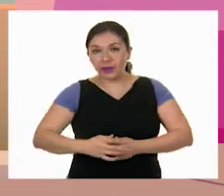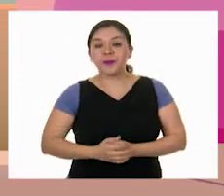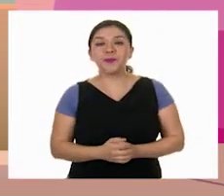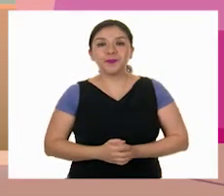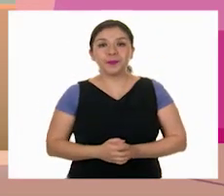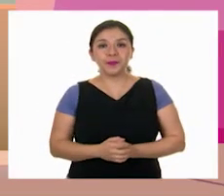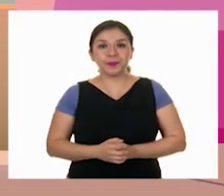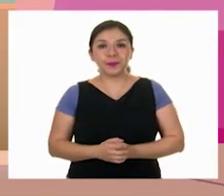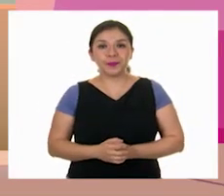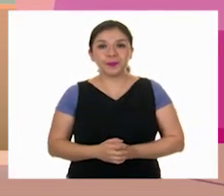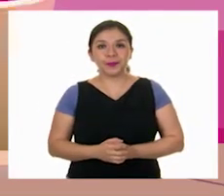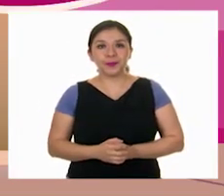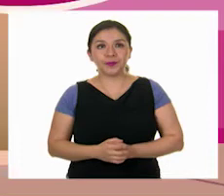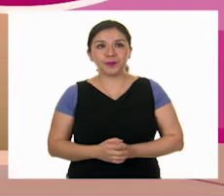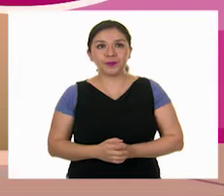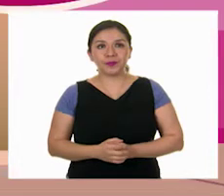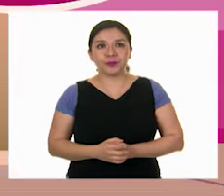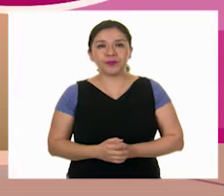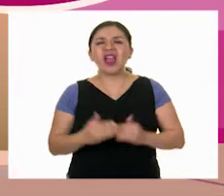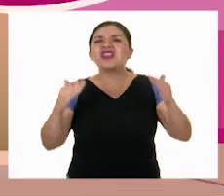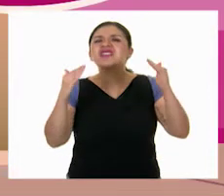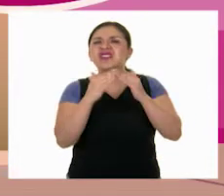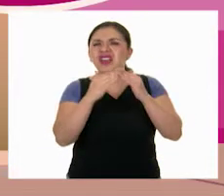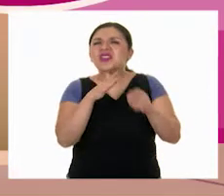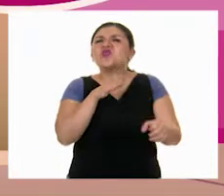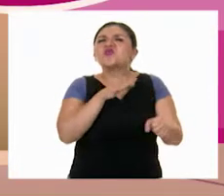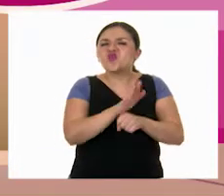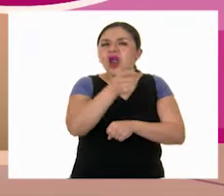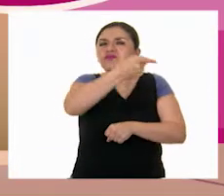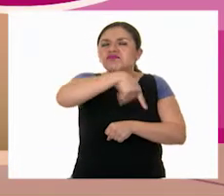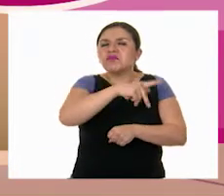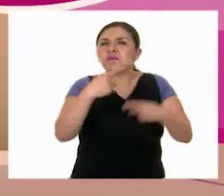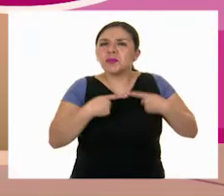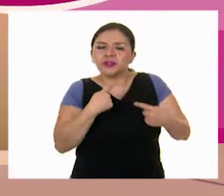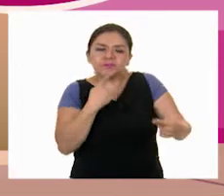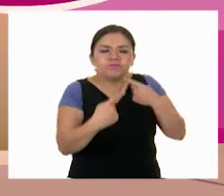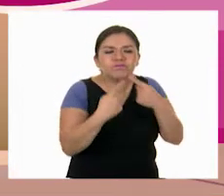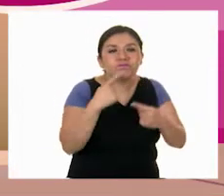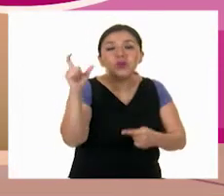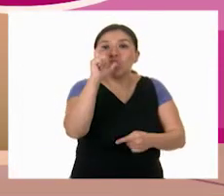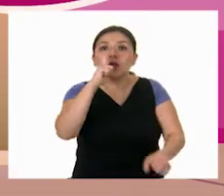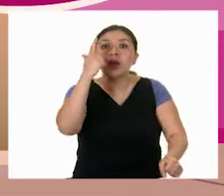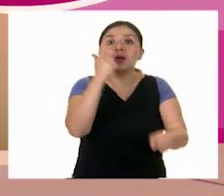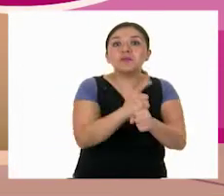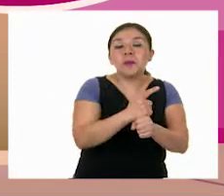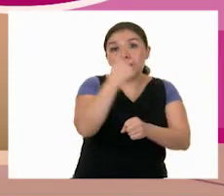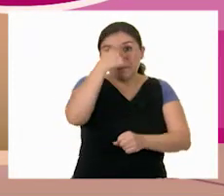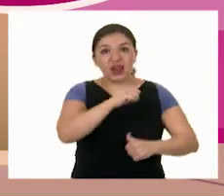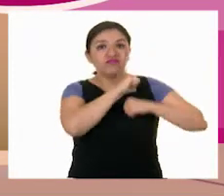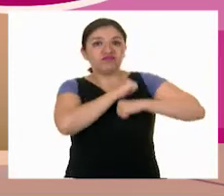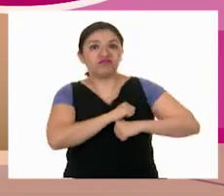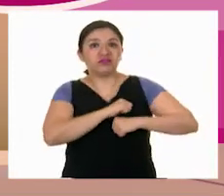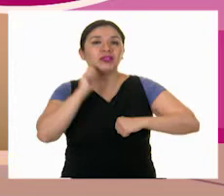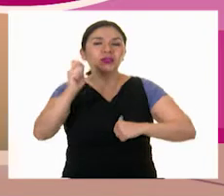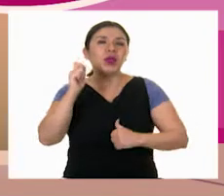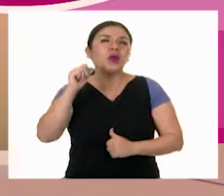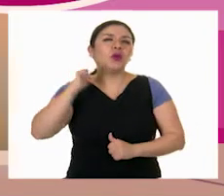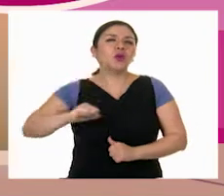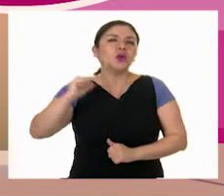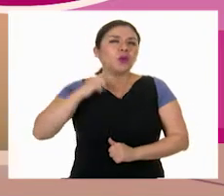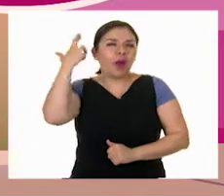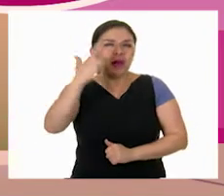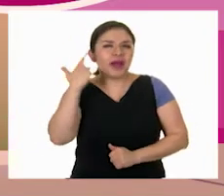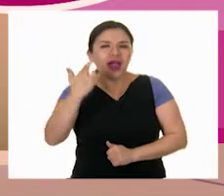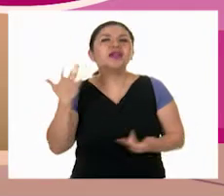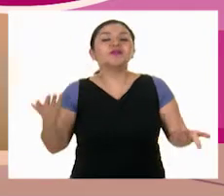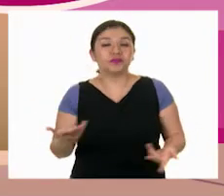Historia de México. ¿En la casa de quién conspiraban los insurgentes cuando fueron descubiertos por las autoridades